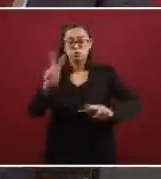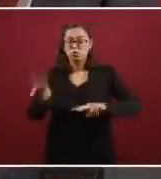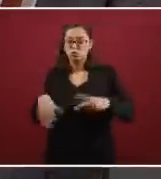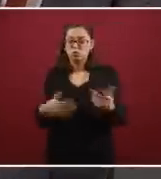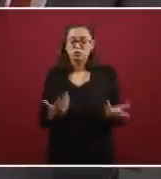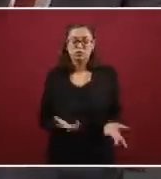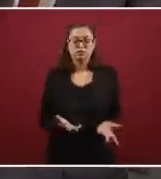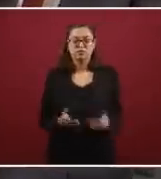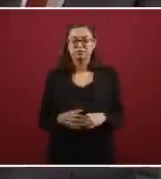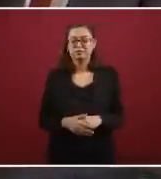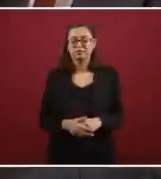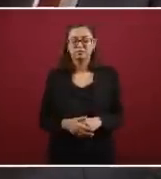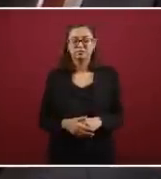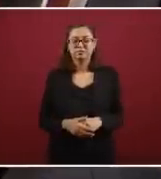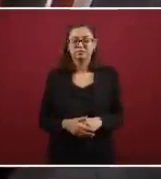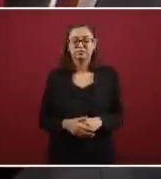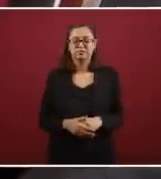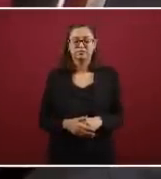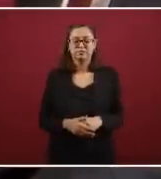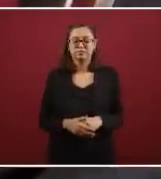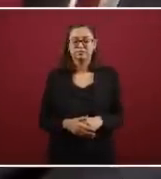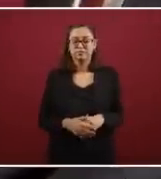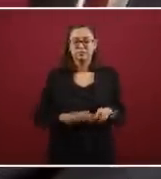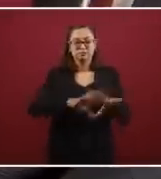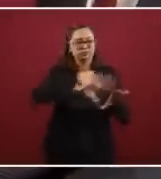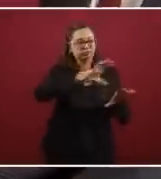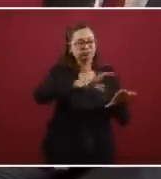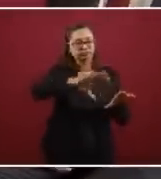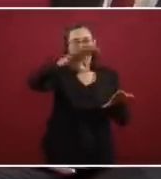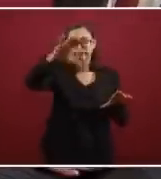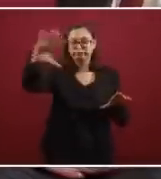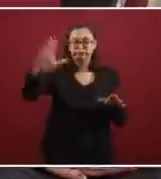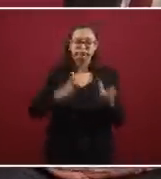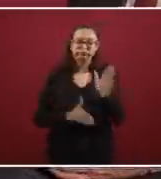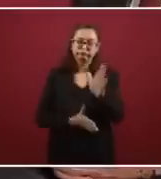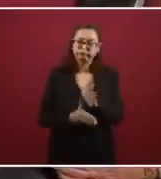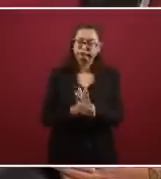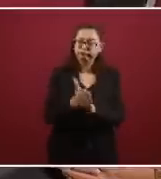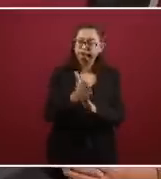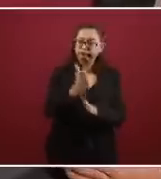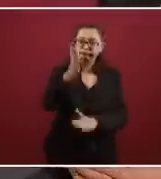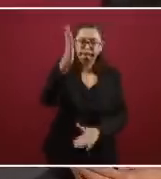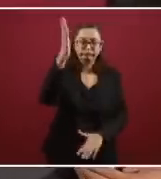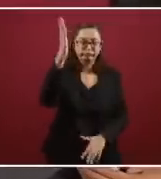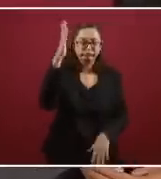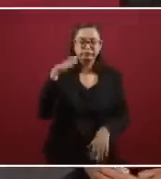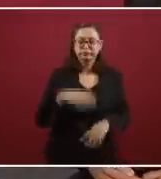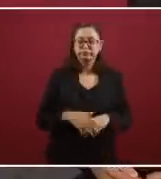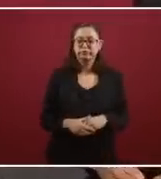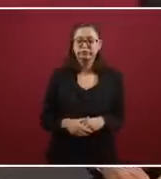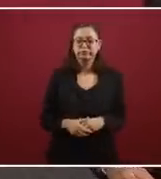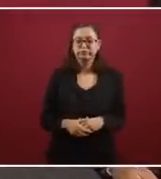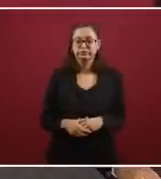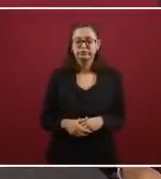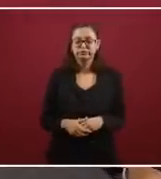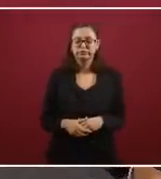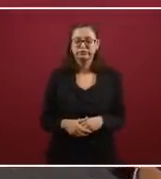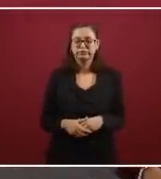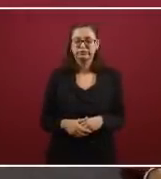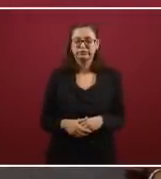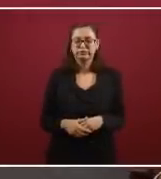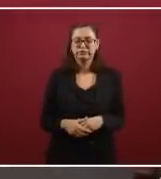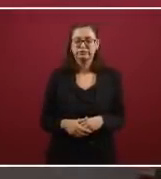atravesar toda la Sierra Tarahumara, llegar a